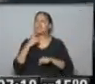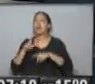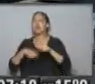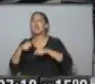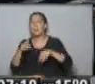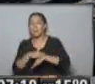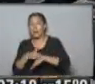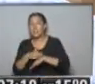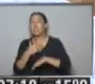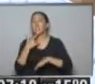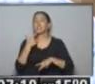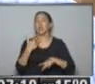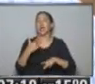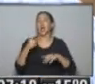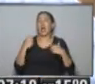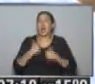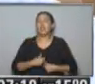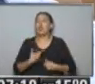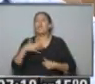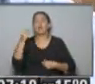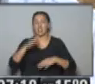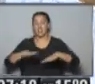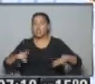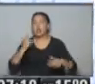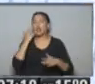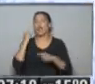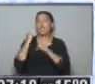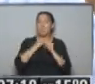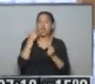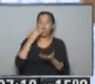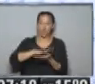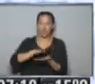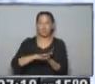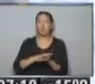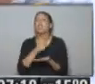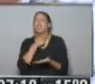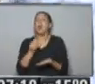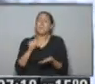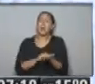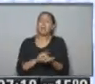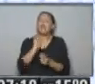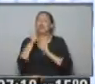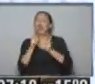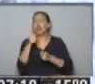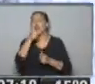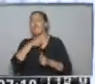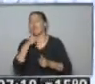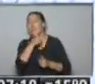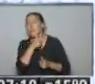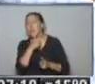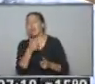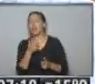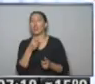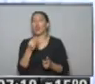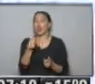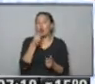zapatillas, el abrigo, sobre todo para los chicos, la frazada y los colchones. El que quiere agregar medicamentos, el que quiere agregar